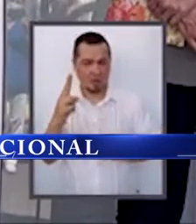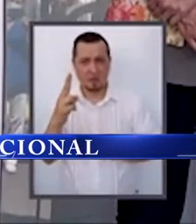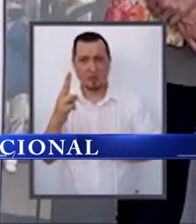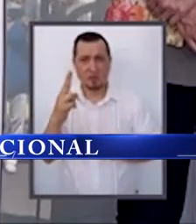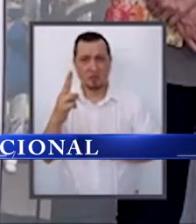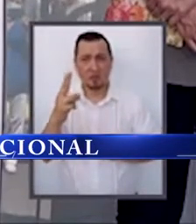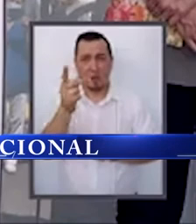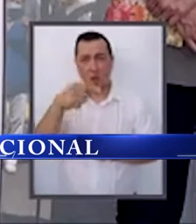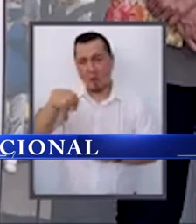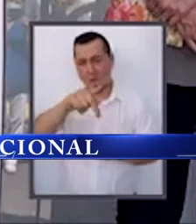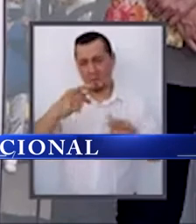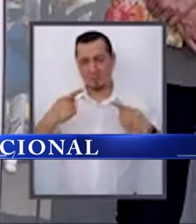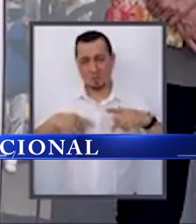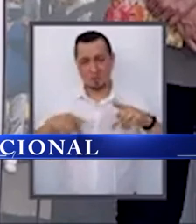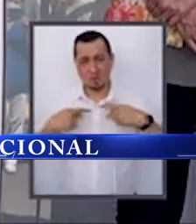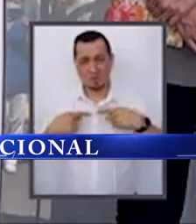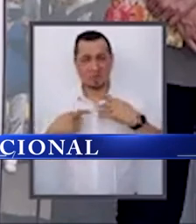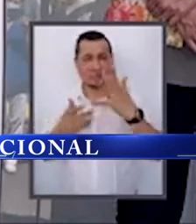5,139 que hay,